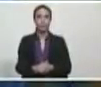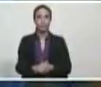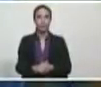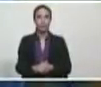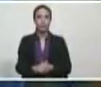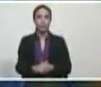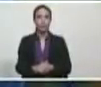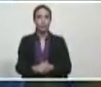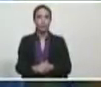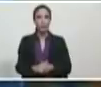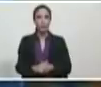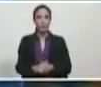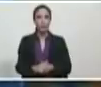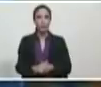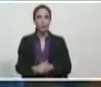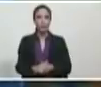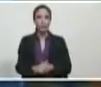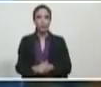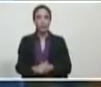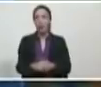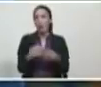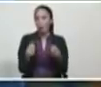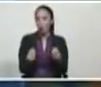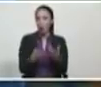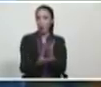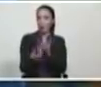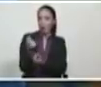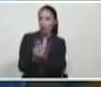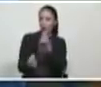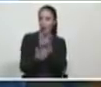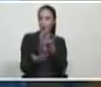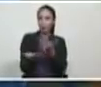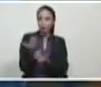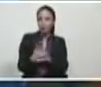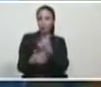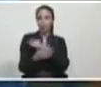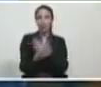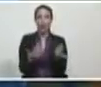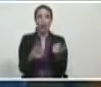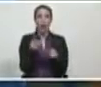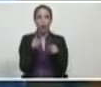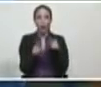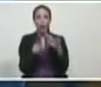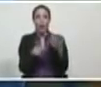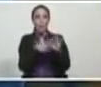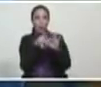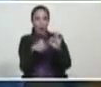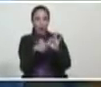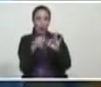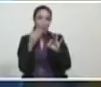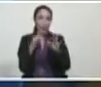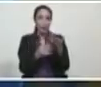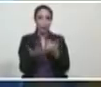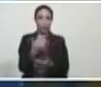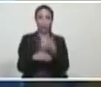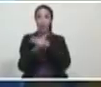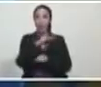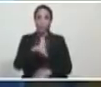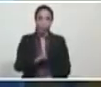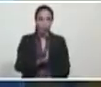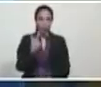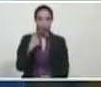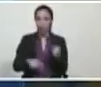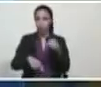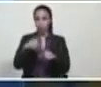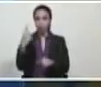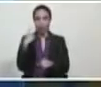acceso a las divisas para que ellos puedan tener oportunidad de comprar el kit que